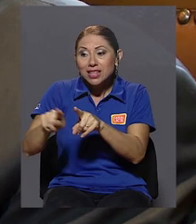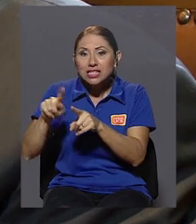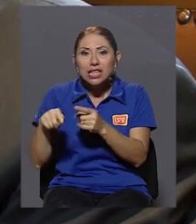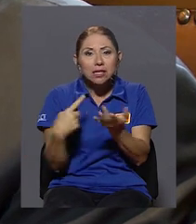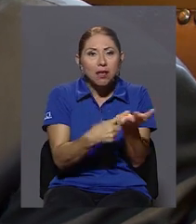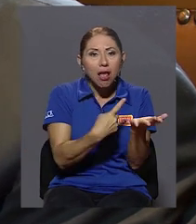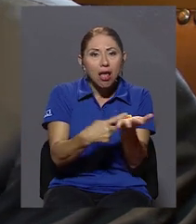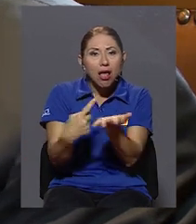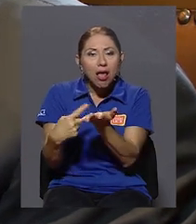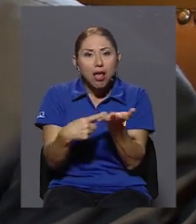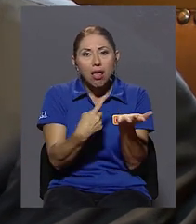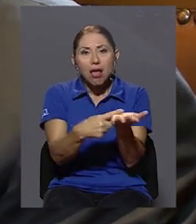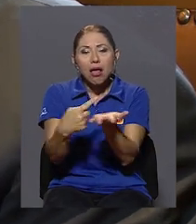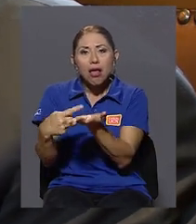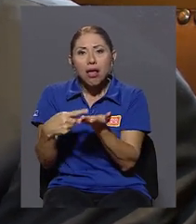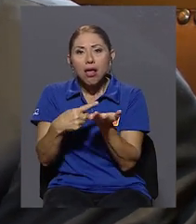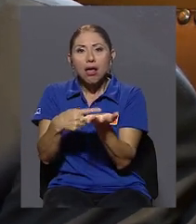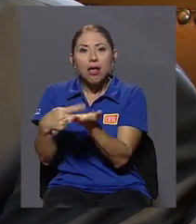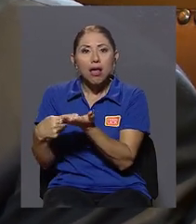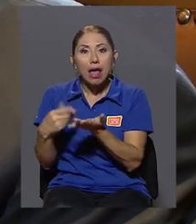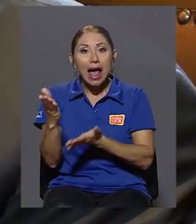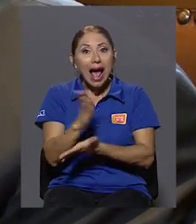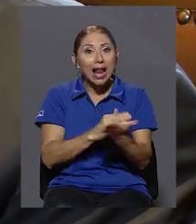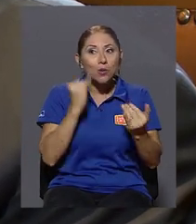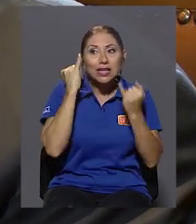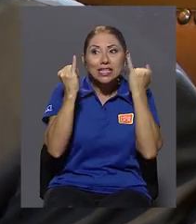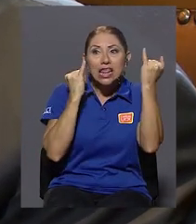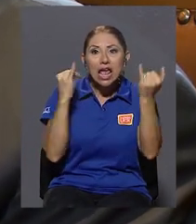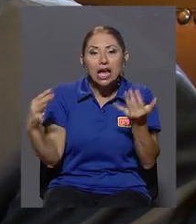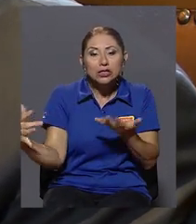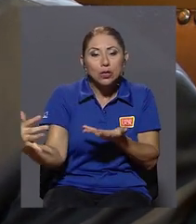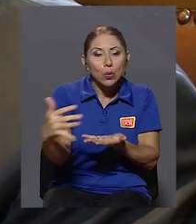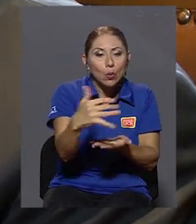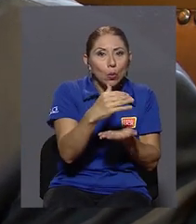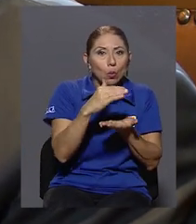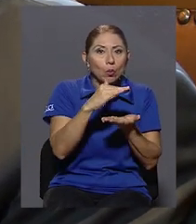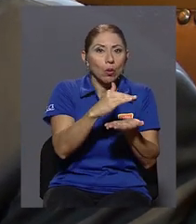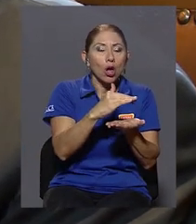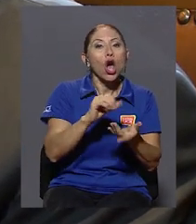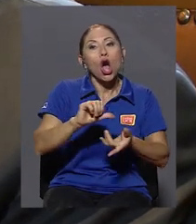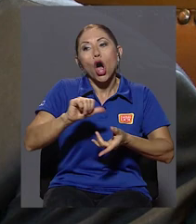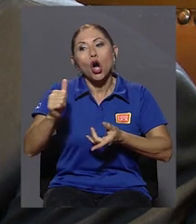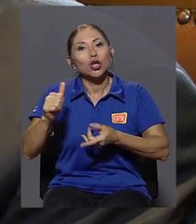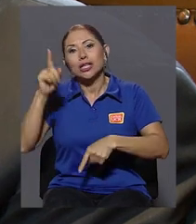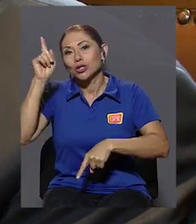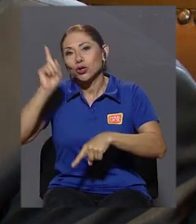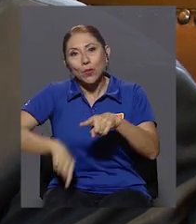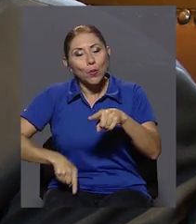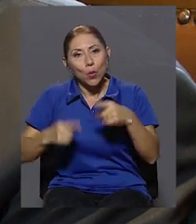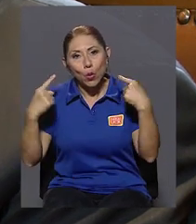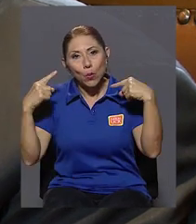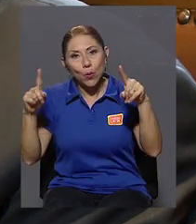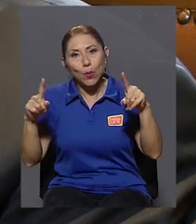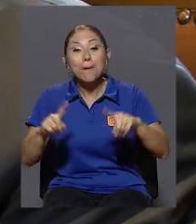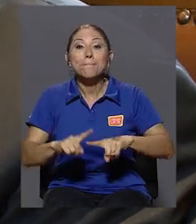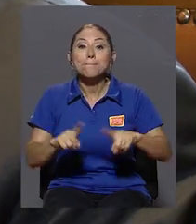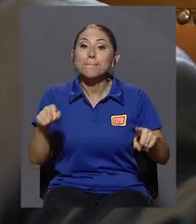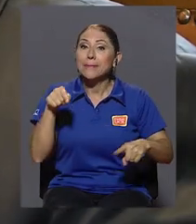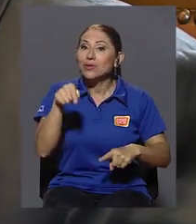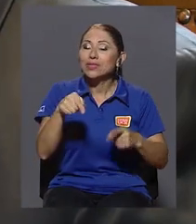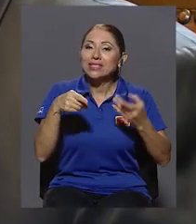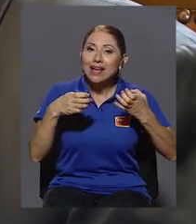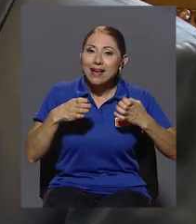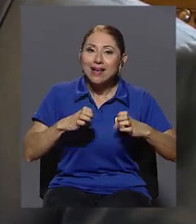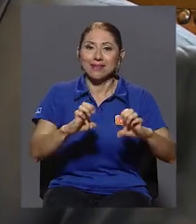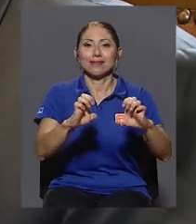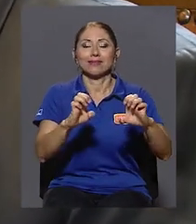mesas y bueno, algunas ideas se pudieron recoger, otras no fue posible hacerlo, pero esta